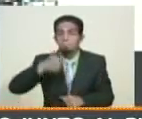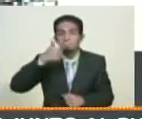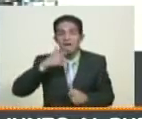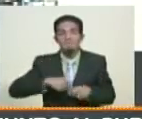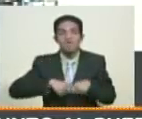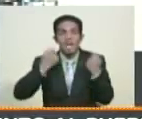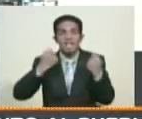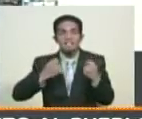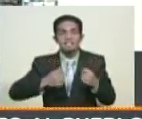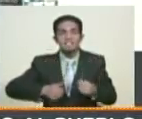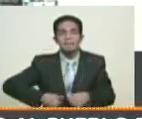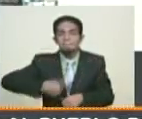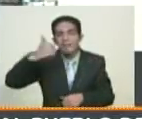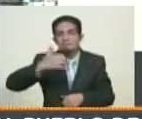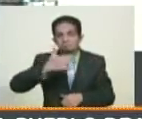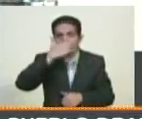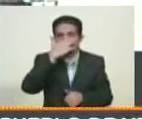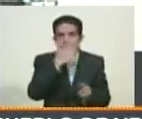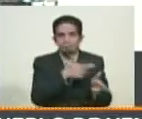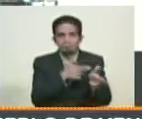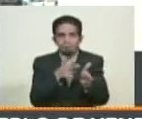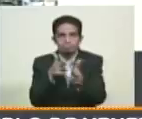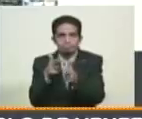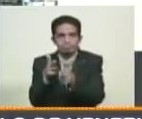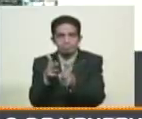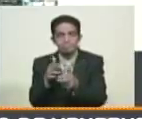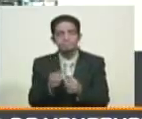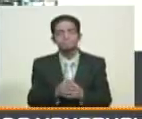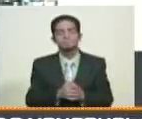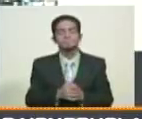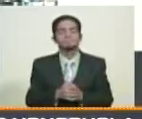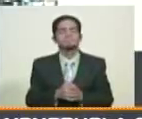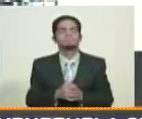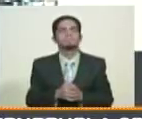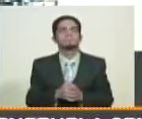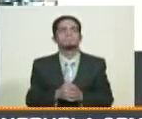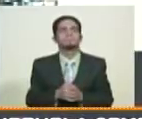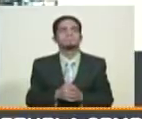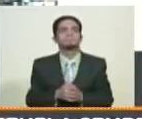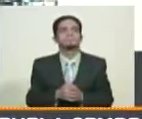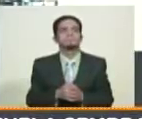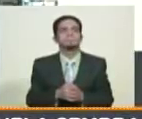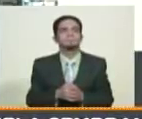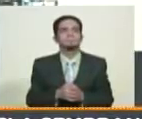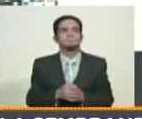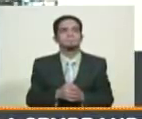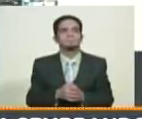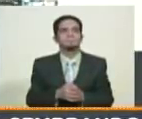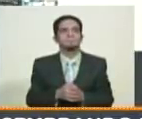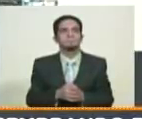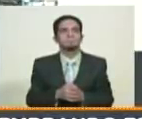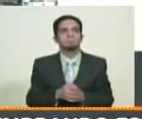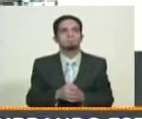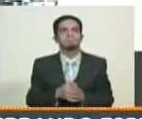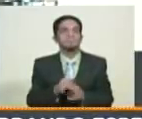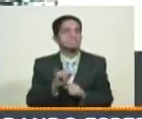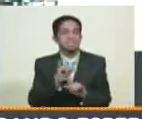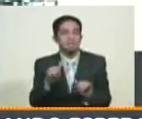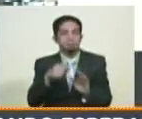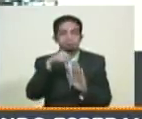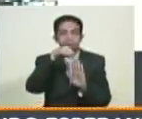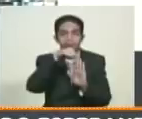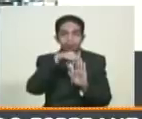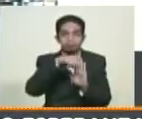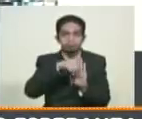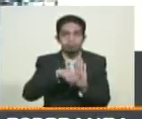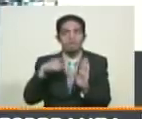terrorista, con una fortaleza, digamos, en el grupo ejecutor operativo que financió